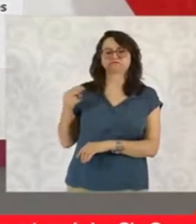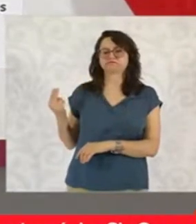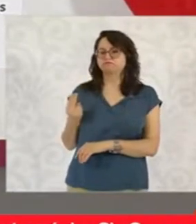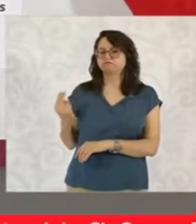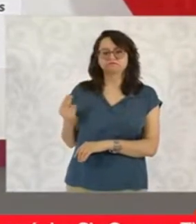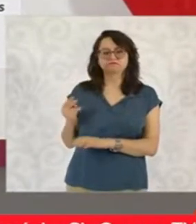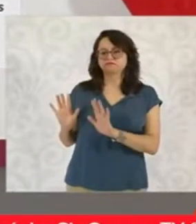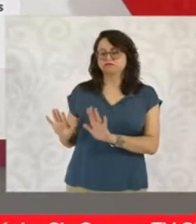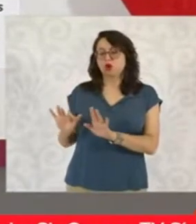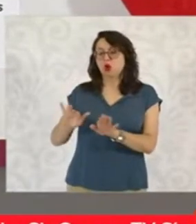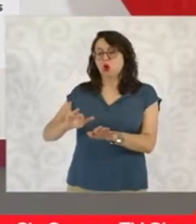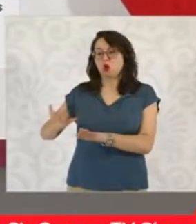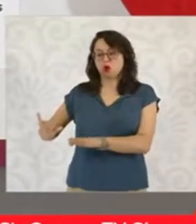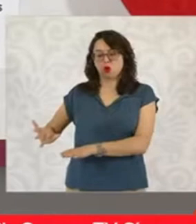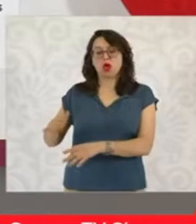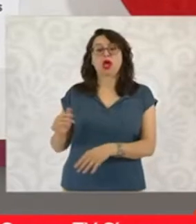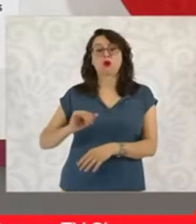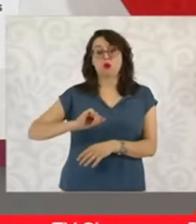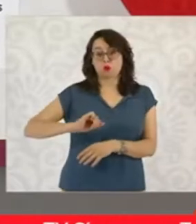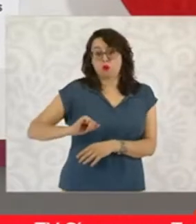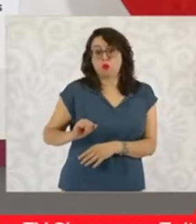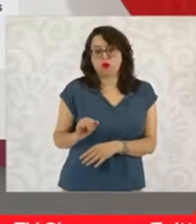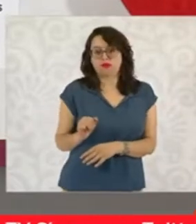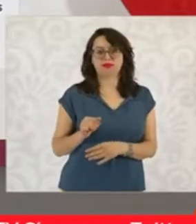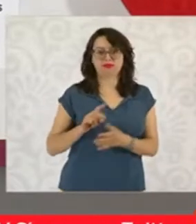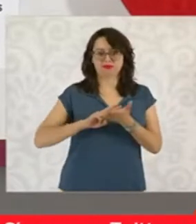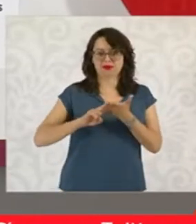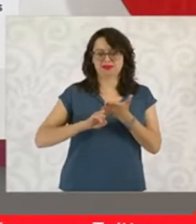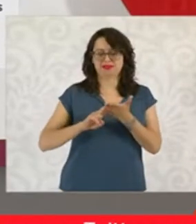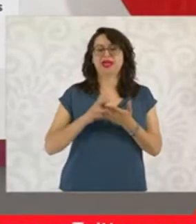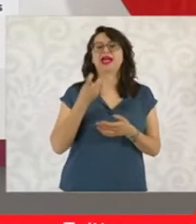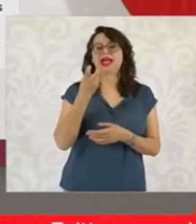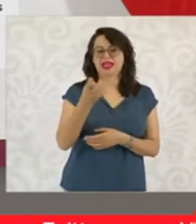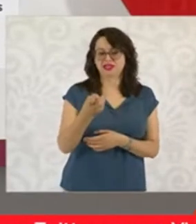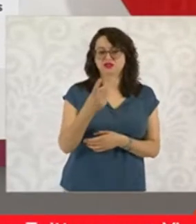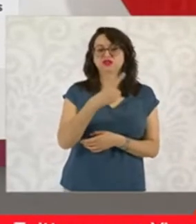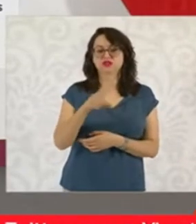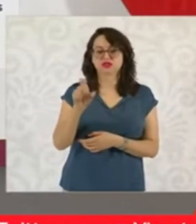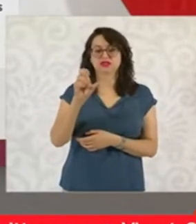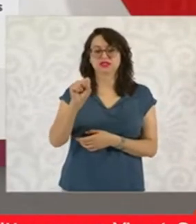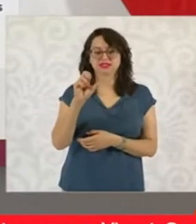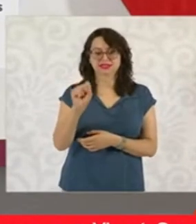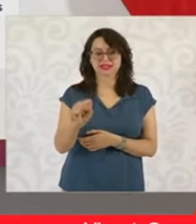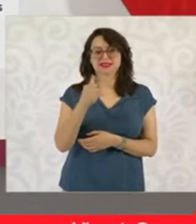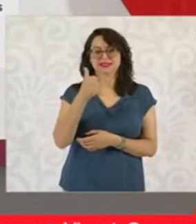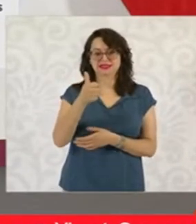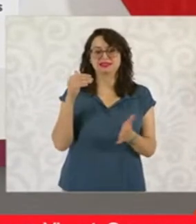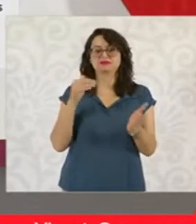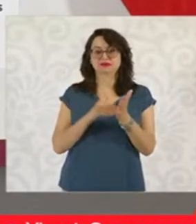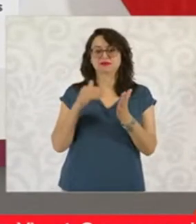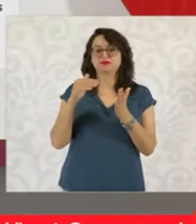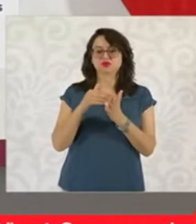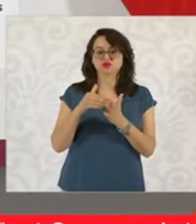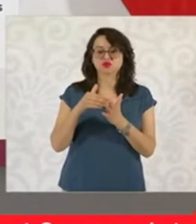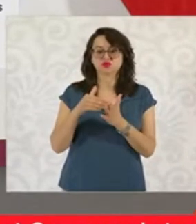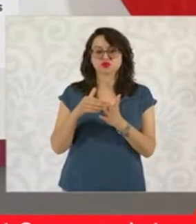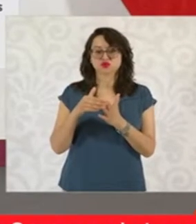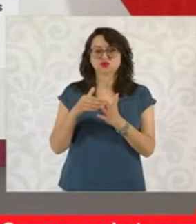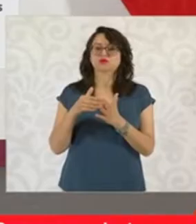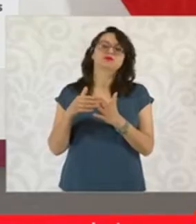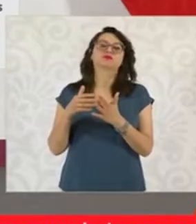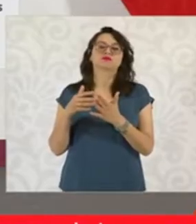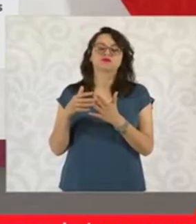de 103,000 a 166,000. Esa es la proyección. Desde luego no queremos